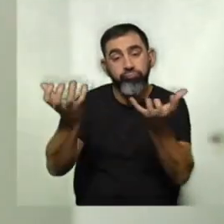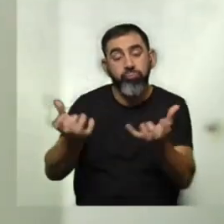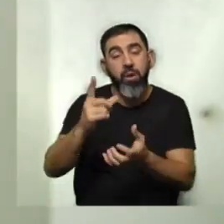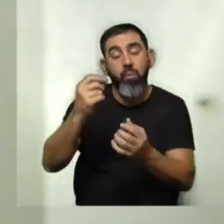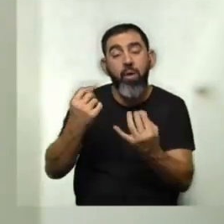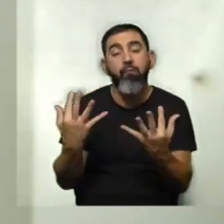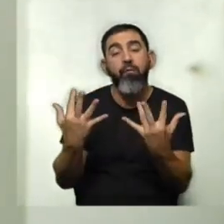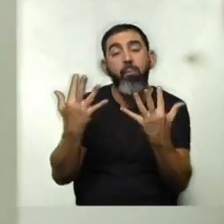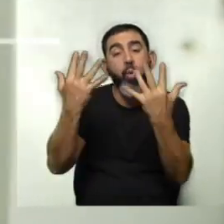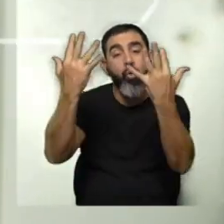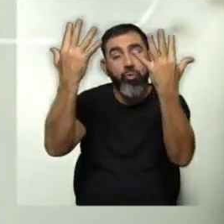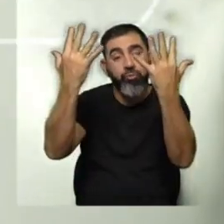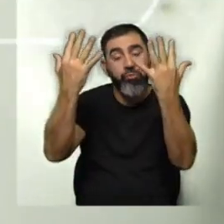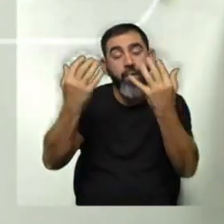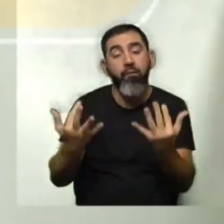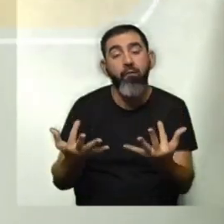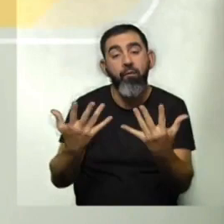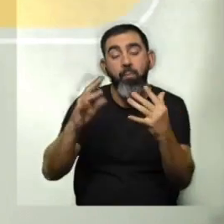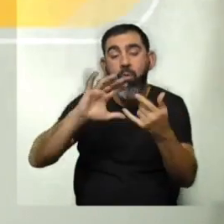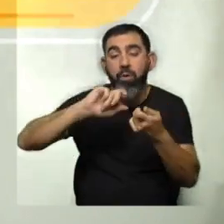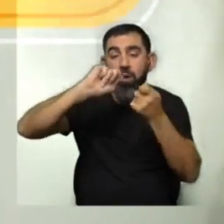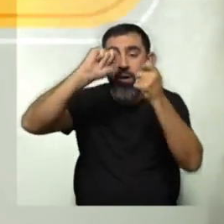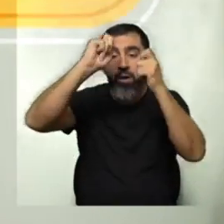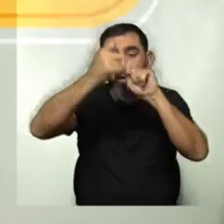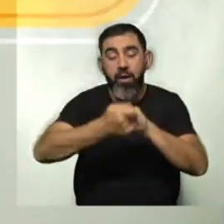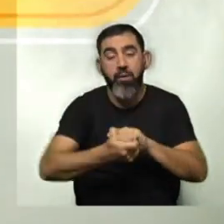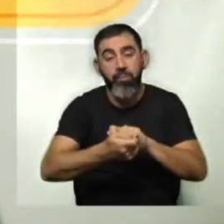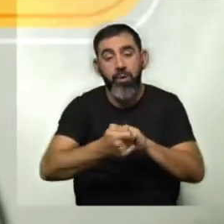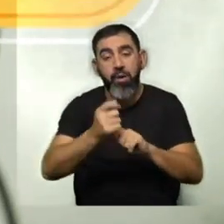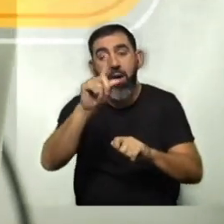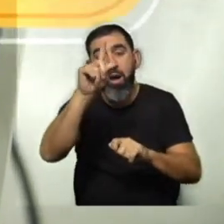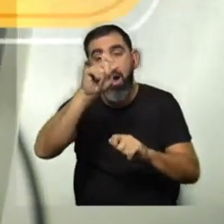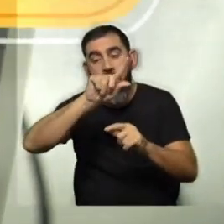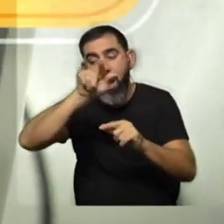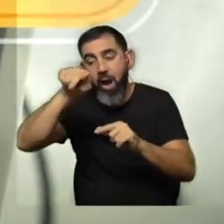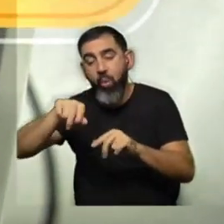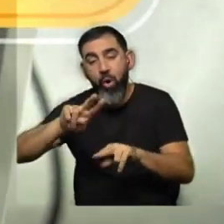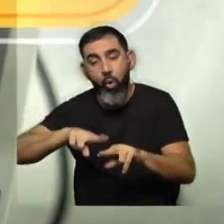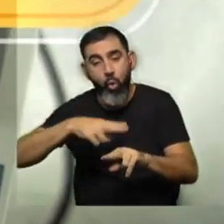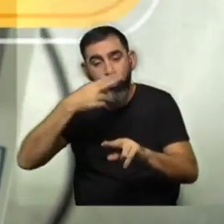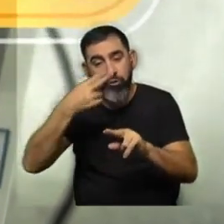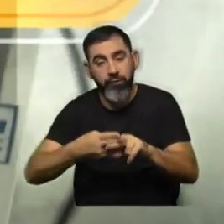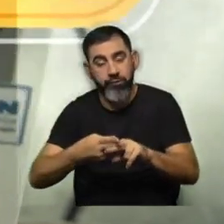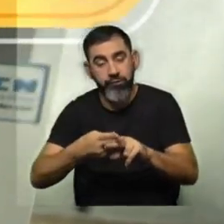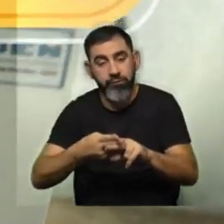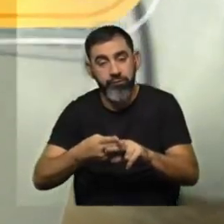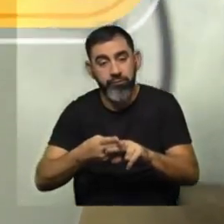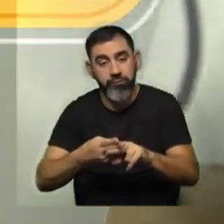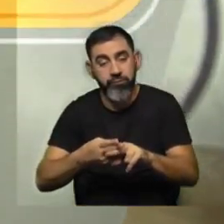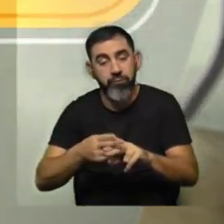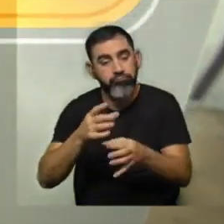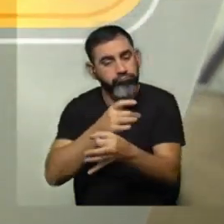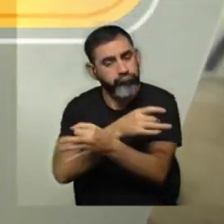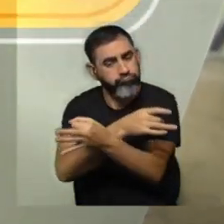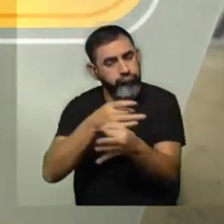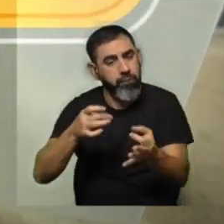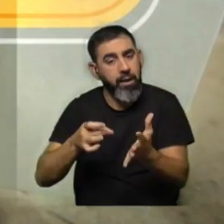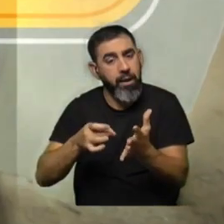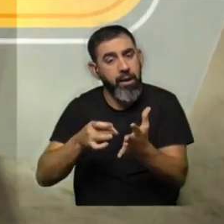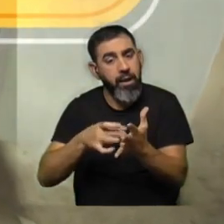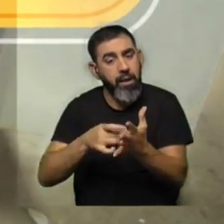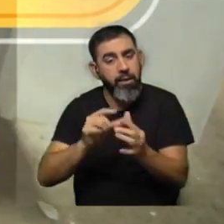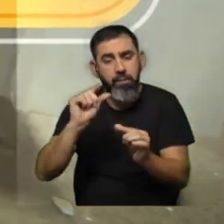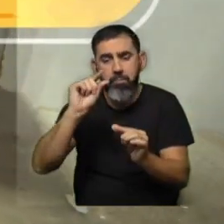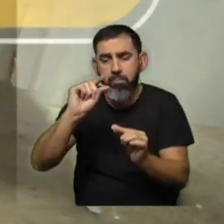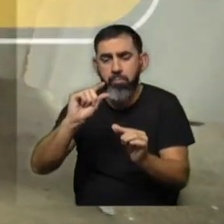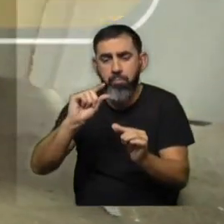vapor. Ese vapor se condensa y se recoge y de esta manera se obtiene una agua de excelente calidad, de